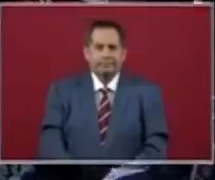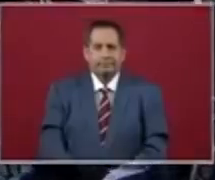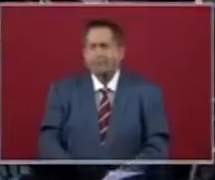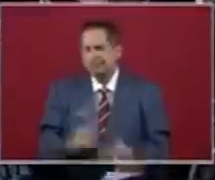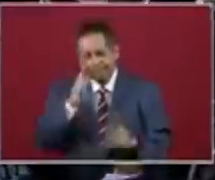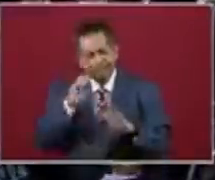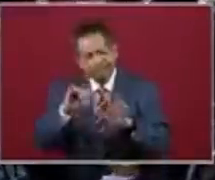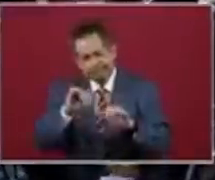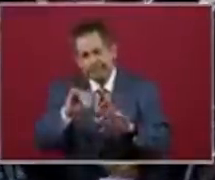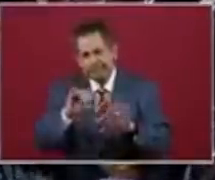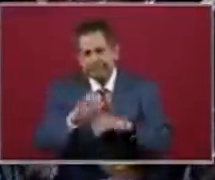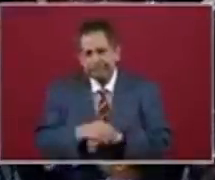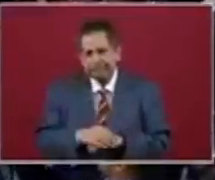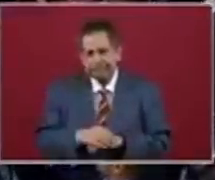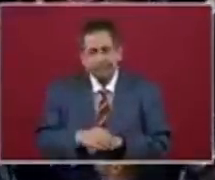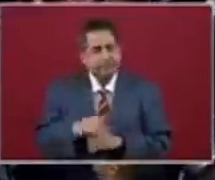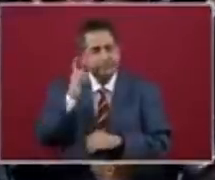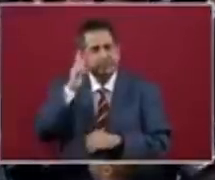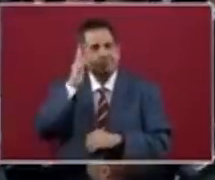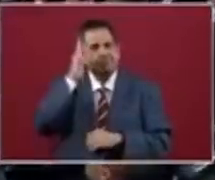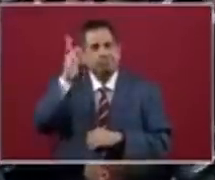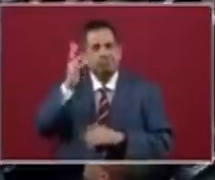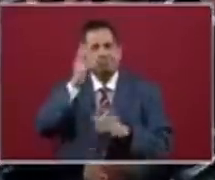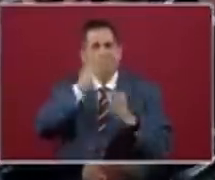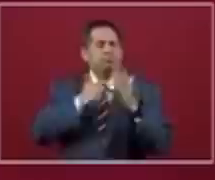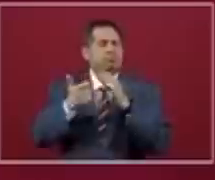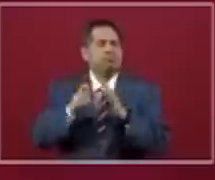Miren, sí, las expectativas de crecimiento